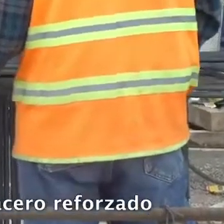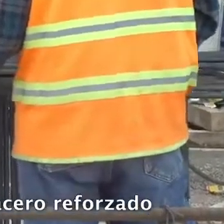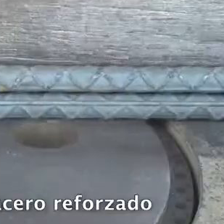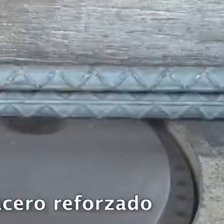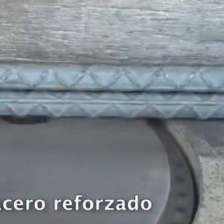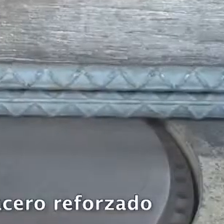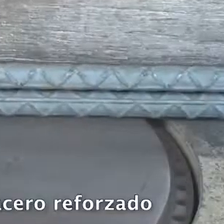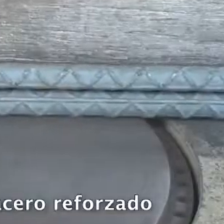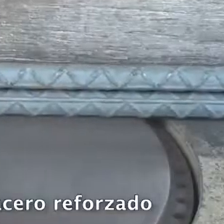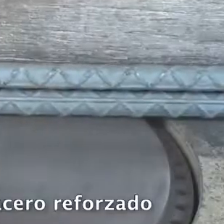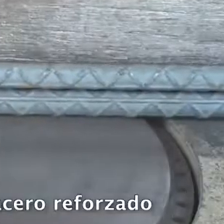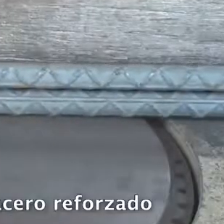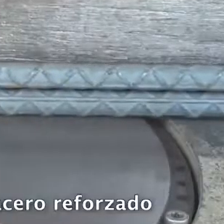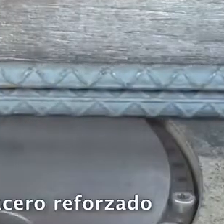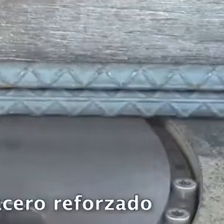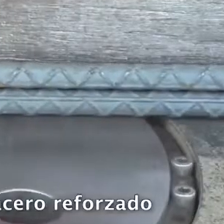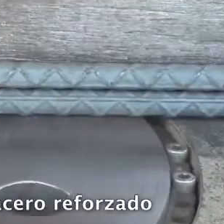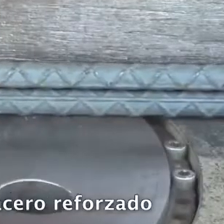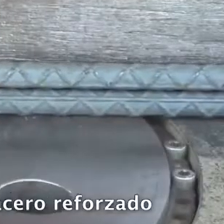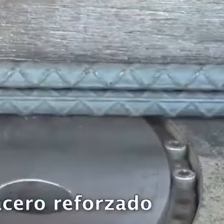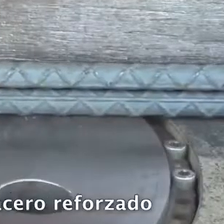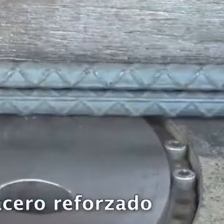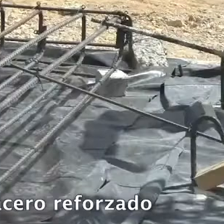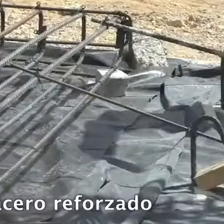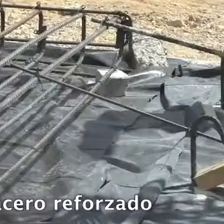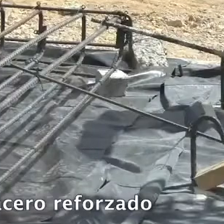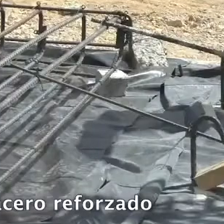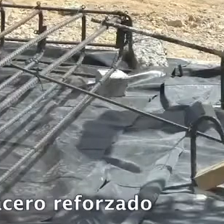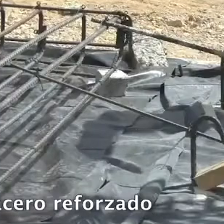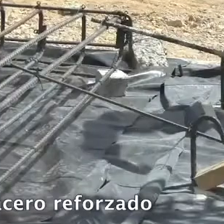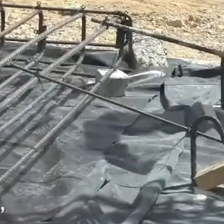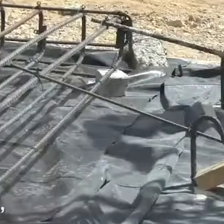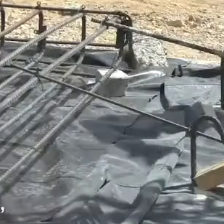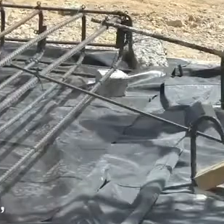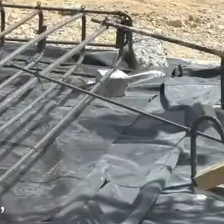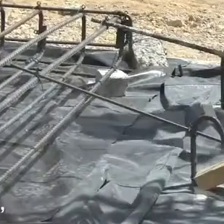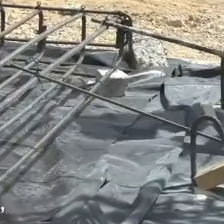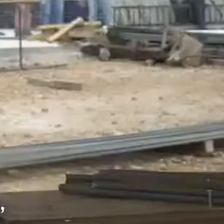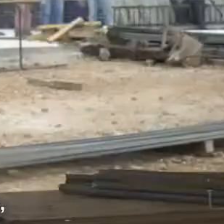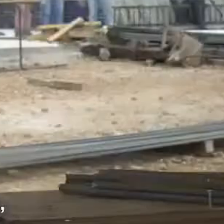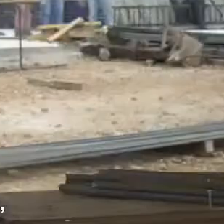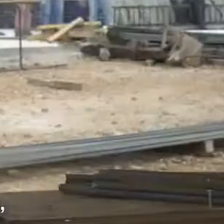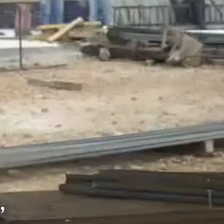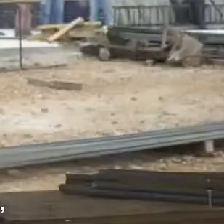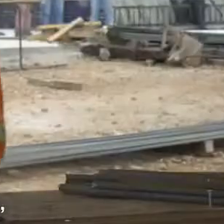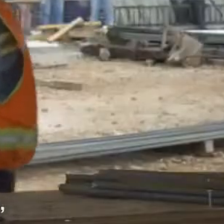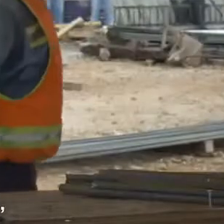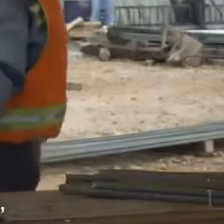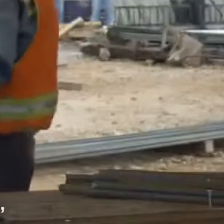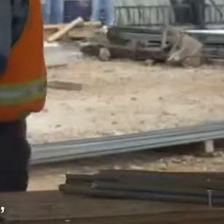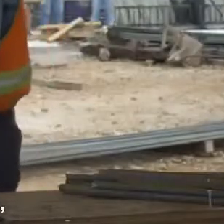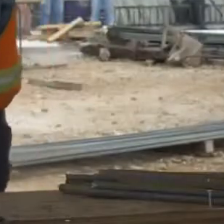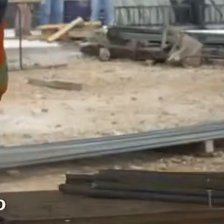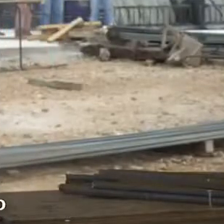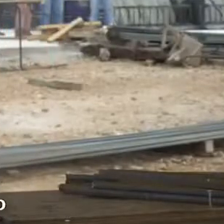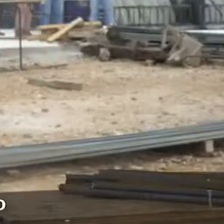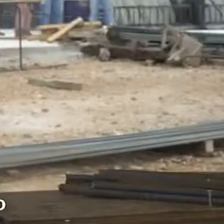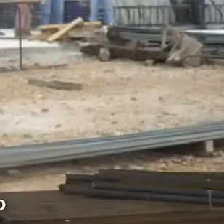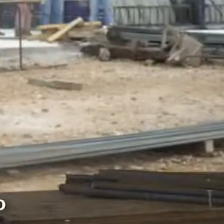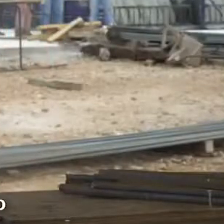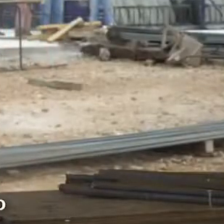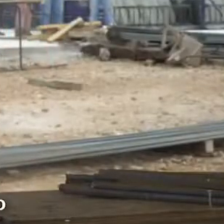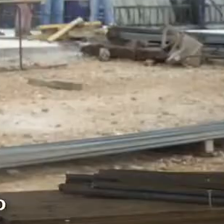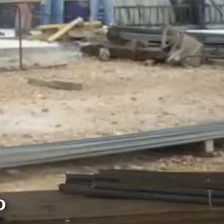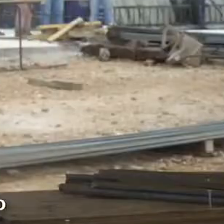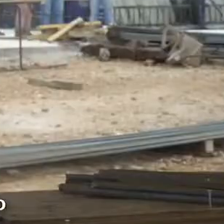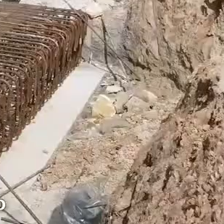rehabilitado, habilitamos acero reforzado con respectivas especificaciones. Luego, en el área de muros prefabricados, realizamos